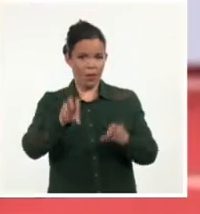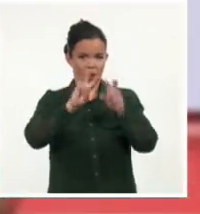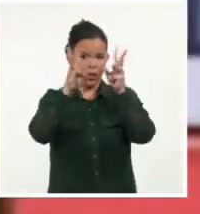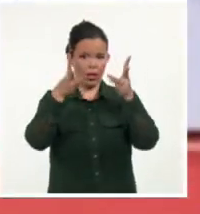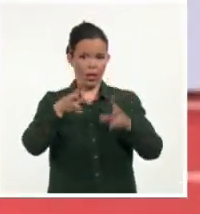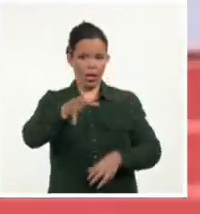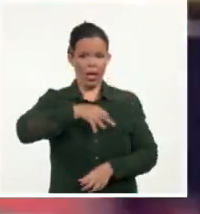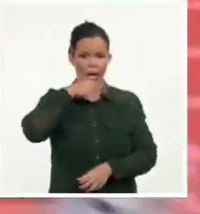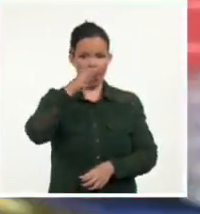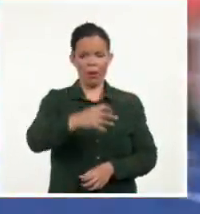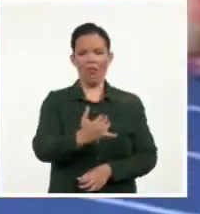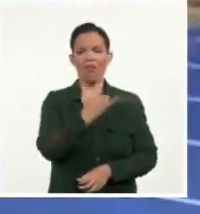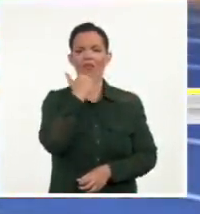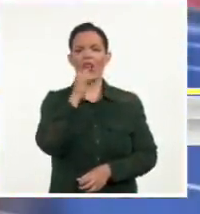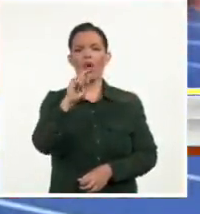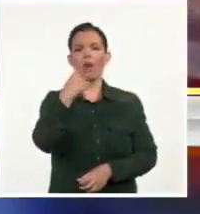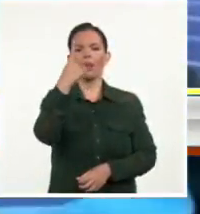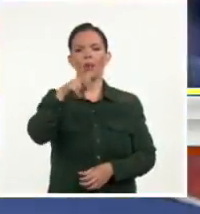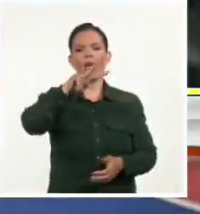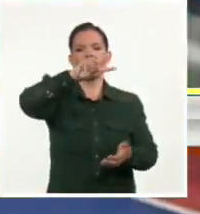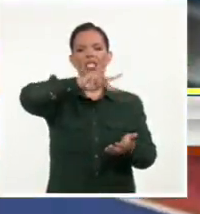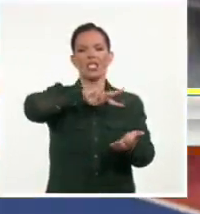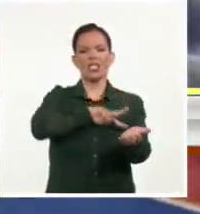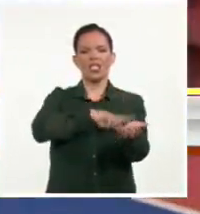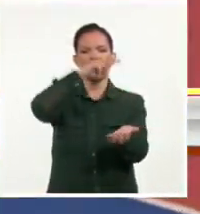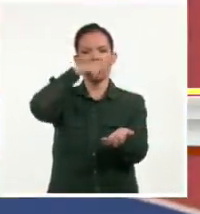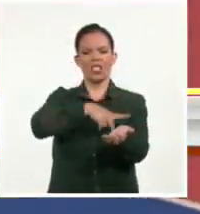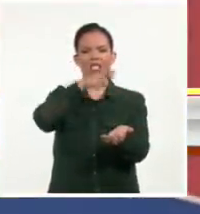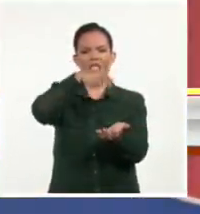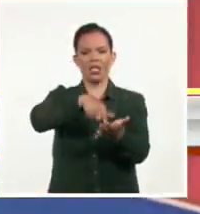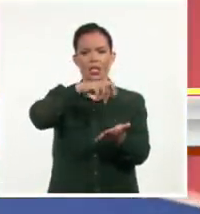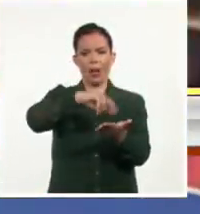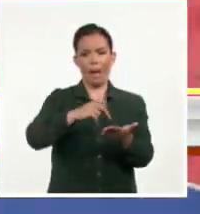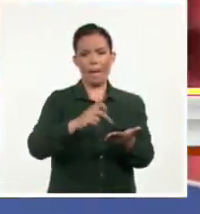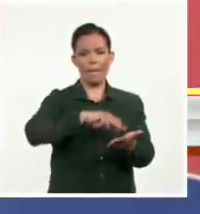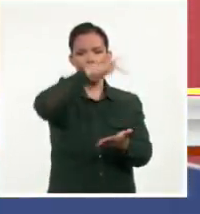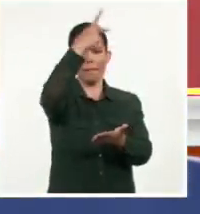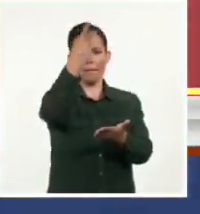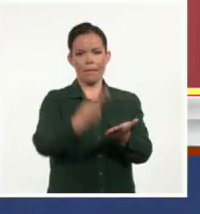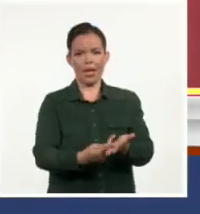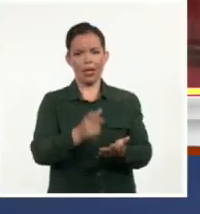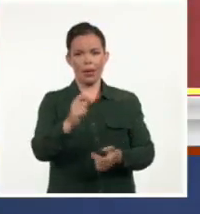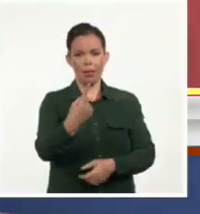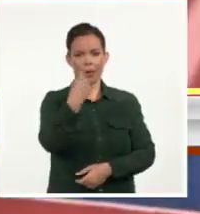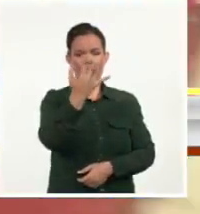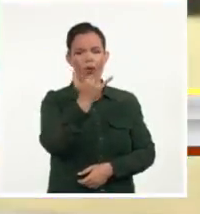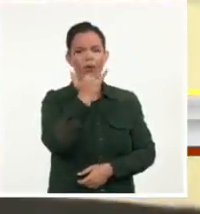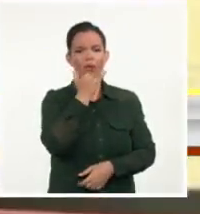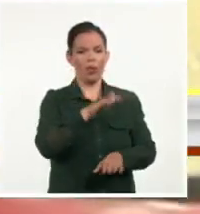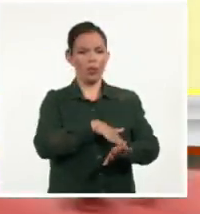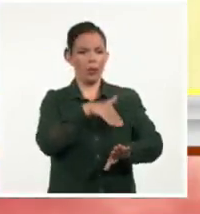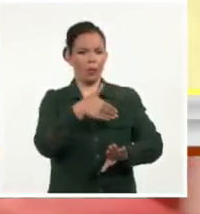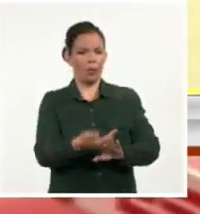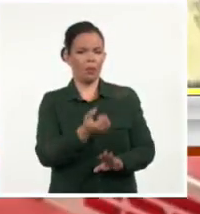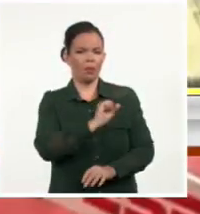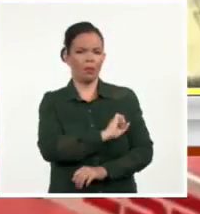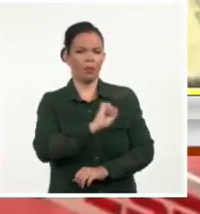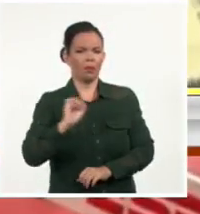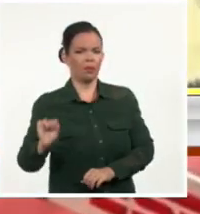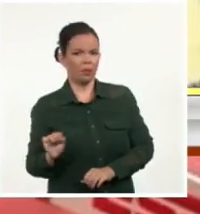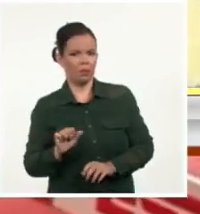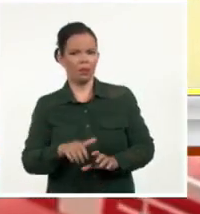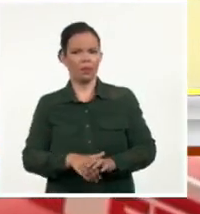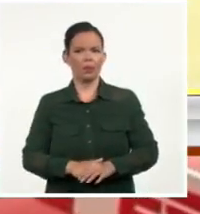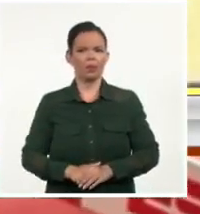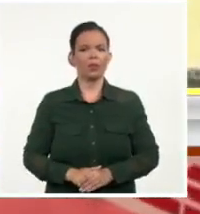falló en su primer salto pero en el siguiente cabo los pinchos a 17 metros 49 centímetros de la tabla suficiente para llevarse